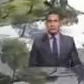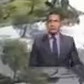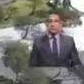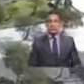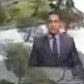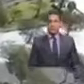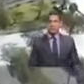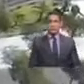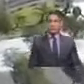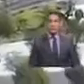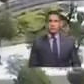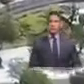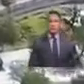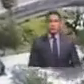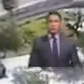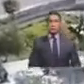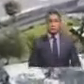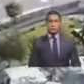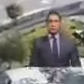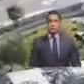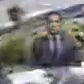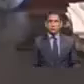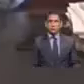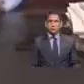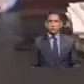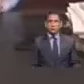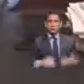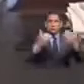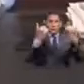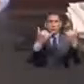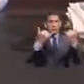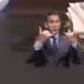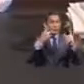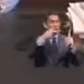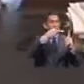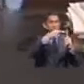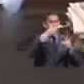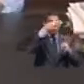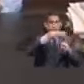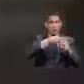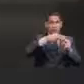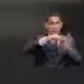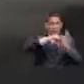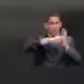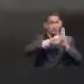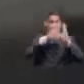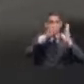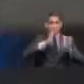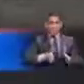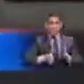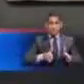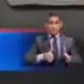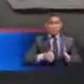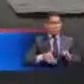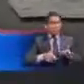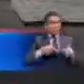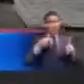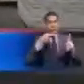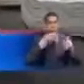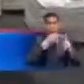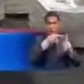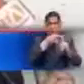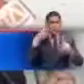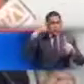En 2015, cuando Carlos Polit era Contralor General de la Nación, se desvaneció una glosa que benefició al ex asambleísta